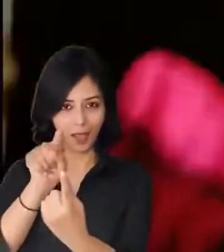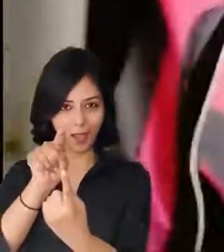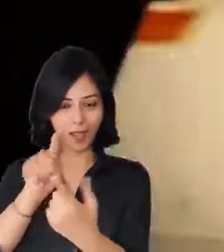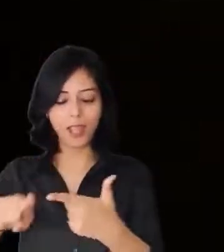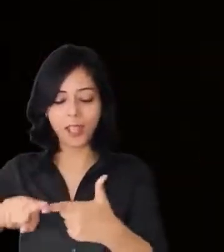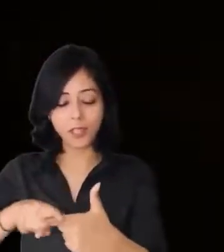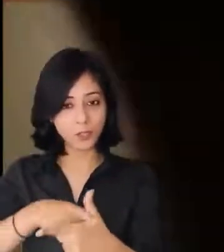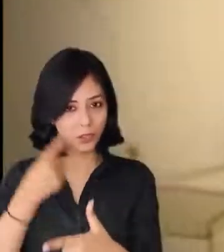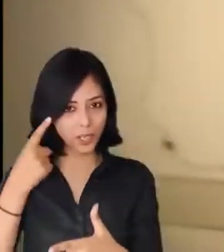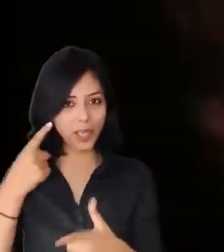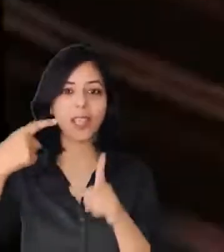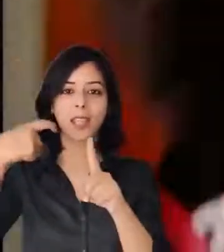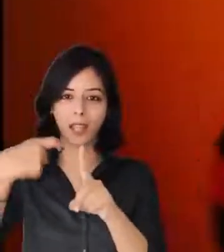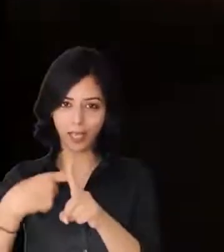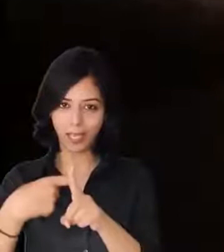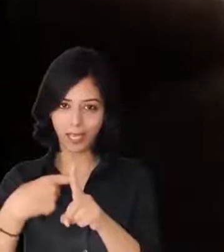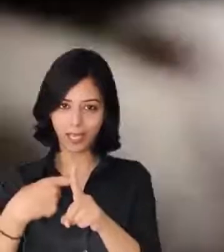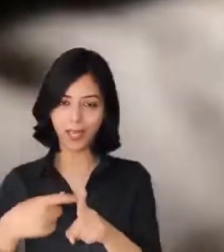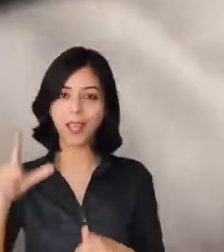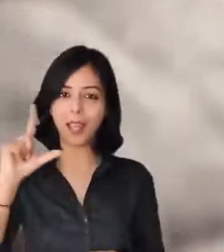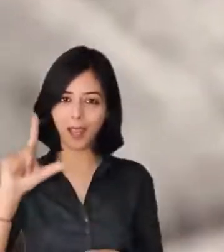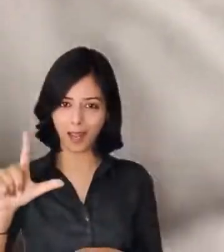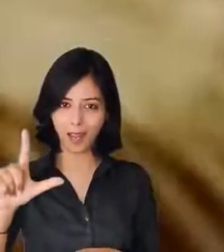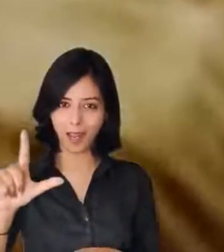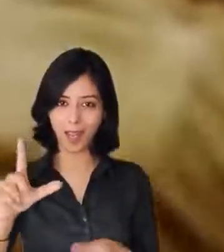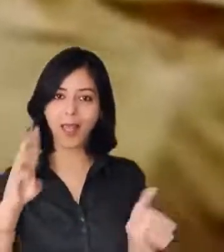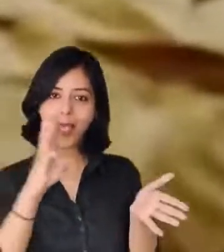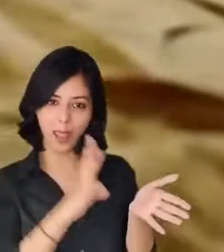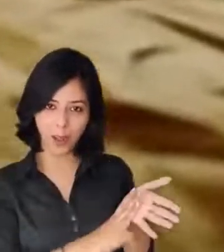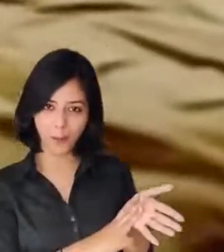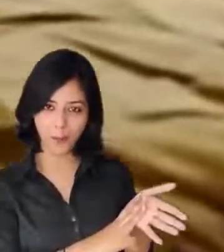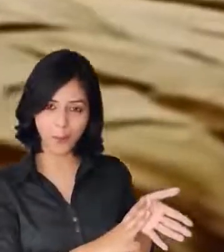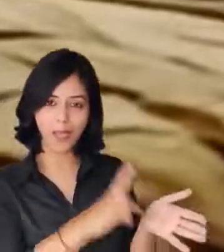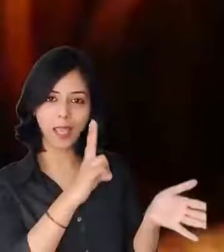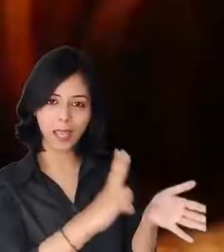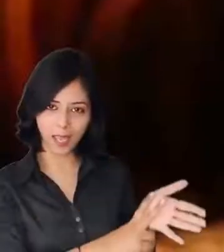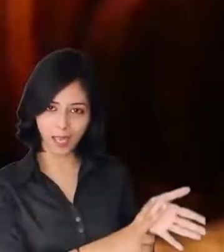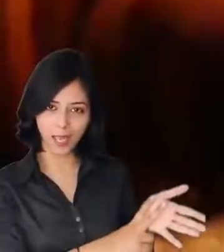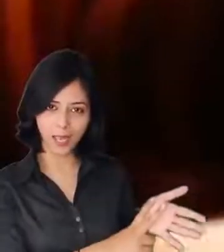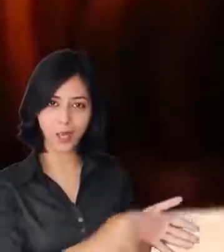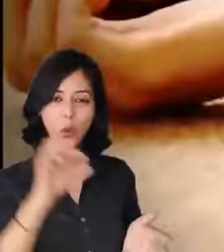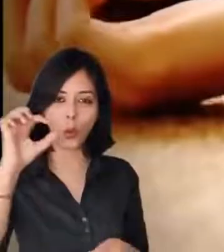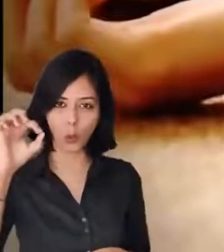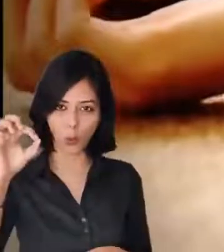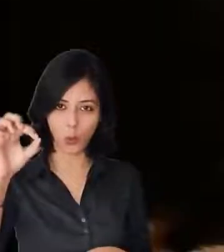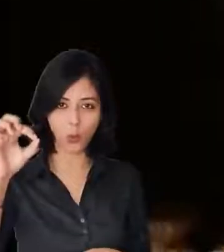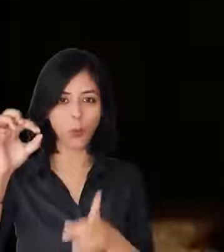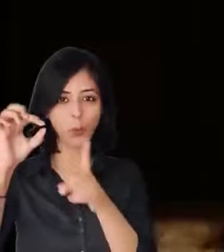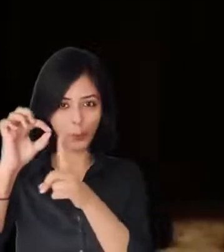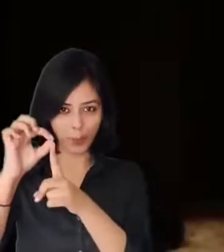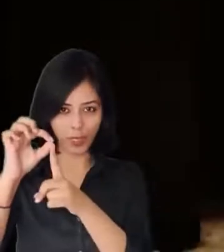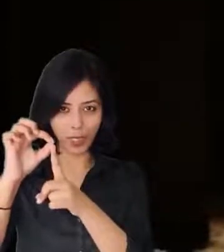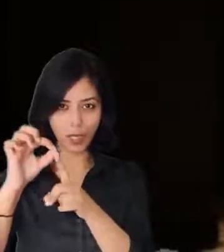policía estaba convencida de que los ruidos que Charlene Murphy había oído en la habitación de Paxton eran del momento en que mataban a Robin.